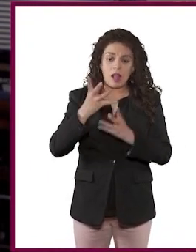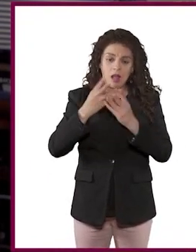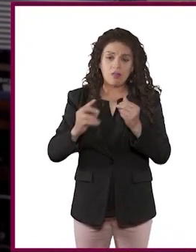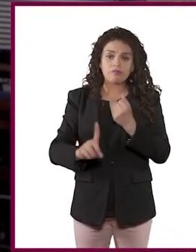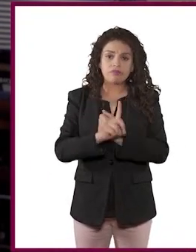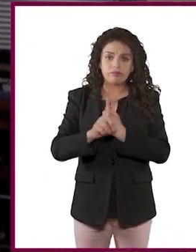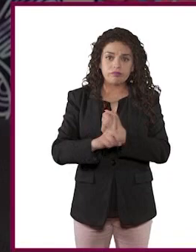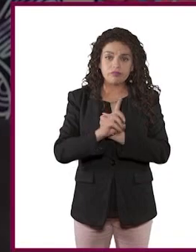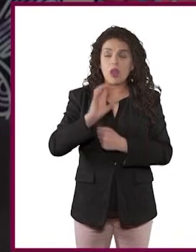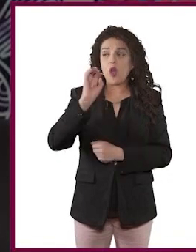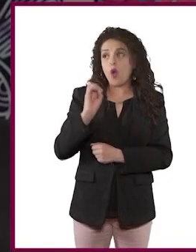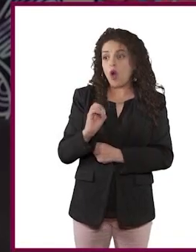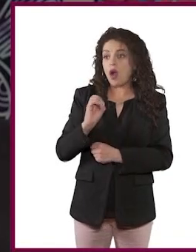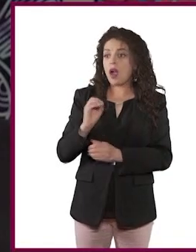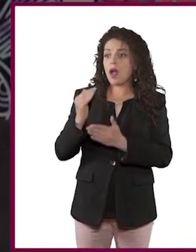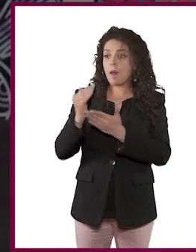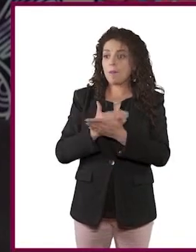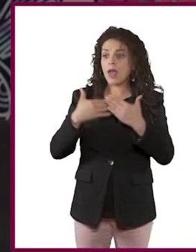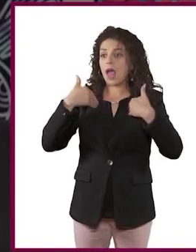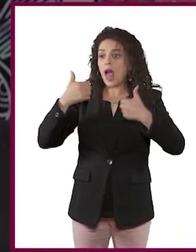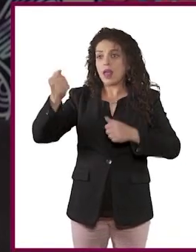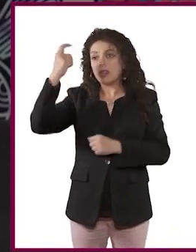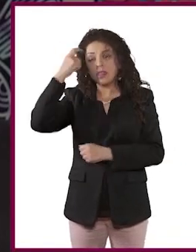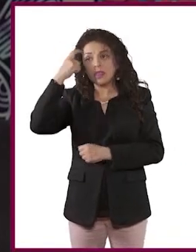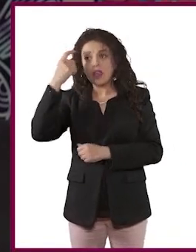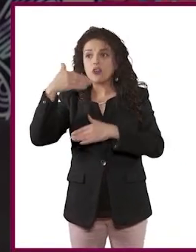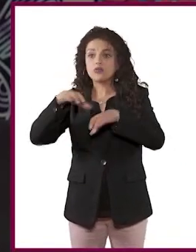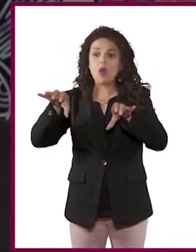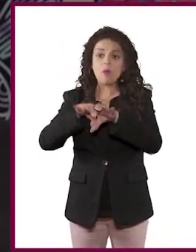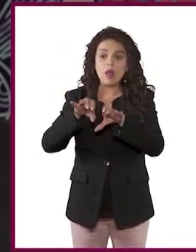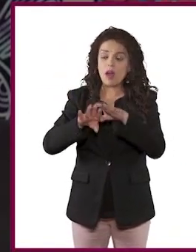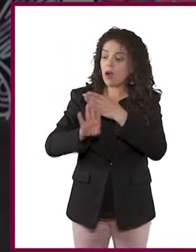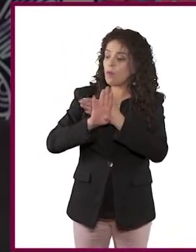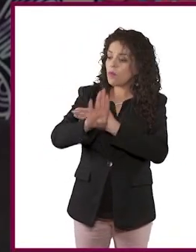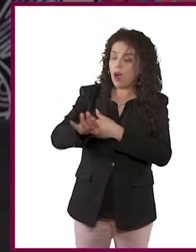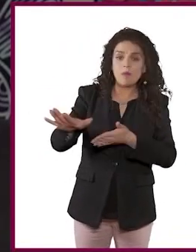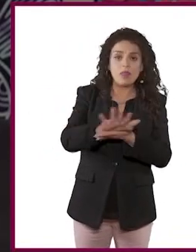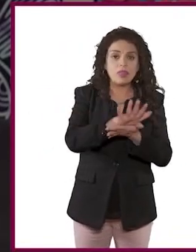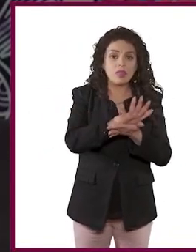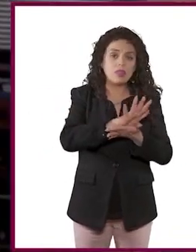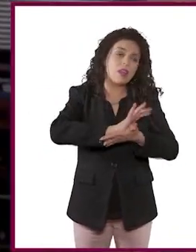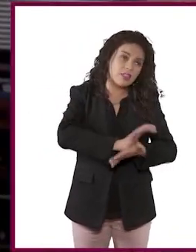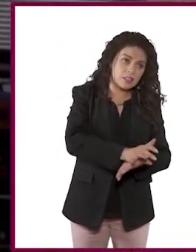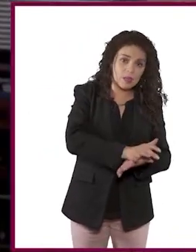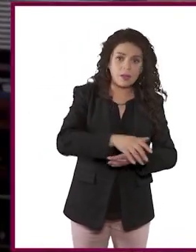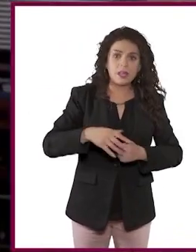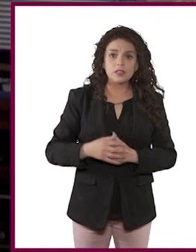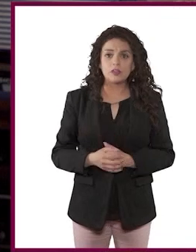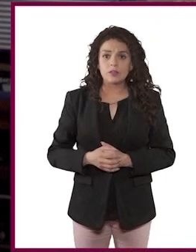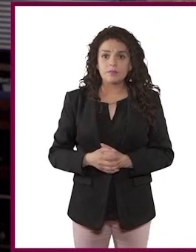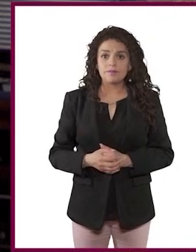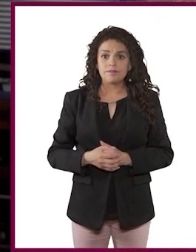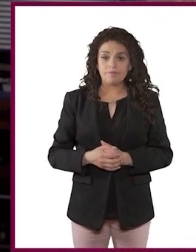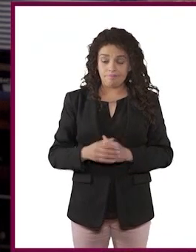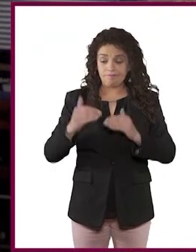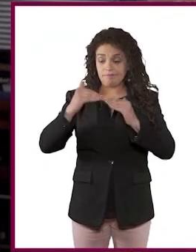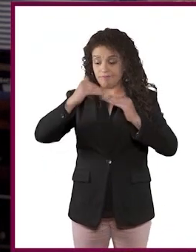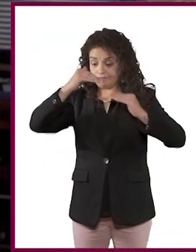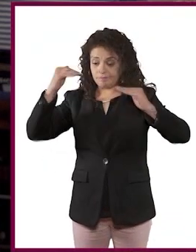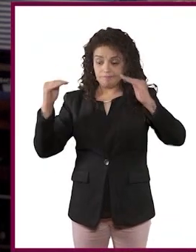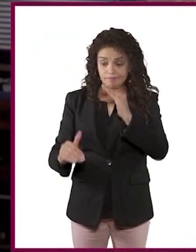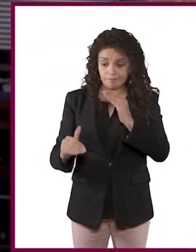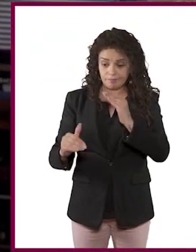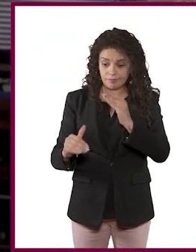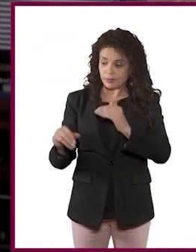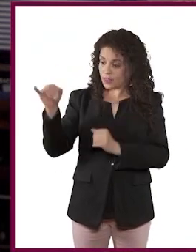solucionar sus conflictos o tenga menos conciencia sobre cómo evitar la discriminación. La gran desigualdad